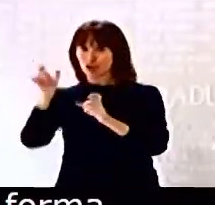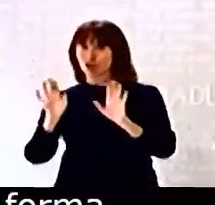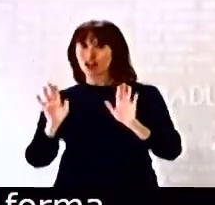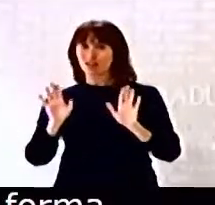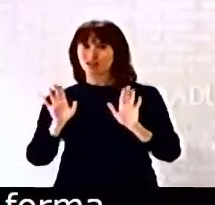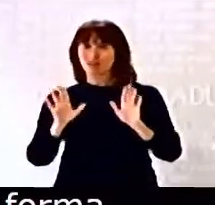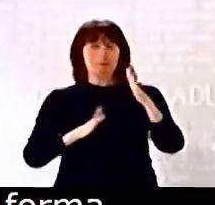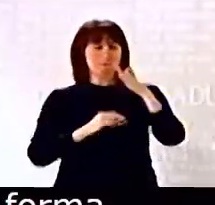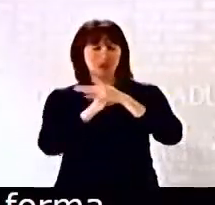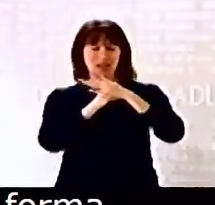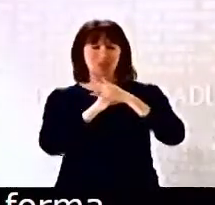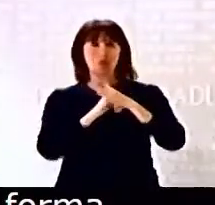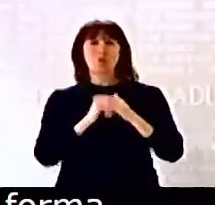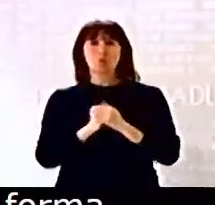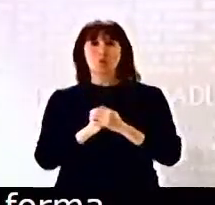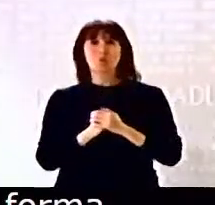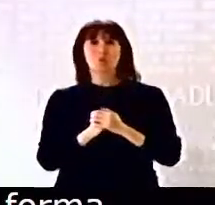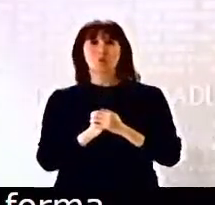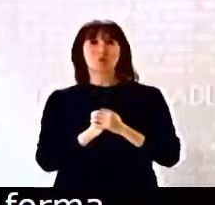Habrá